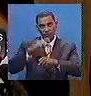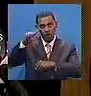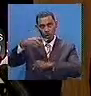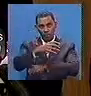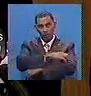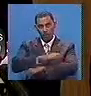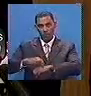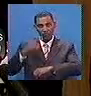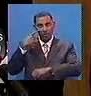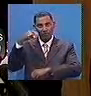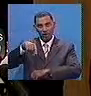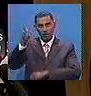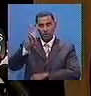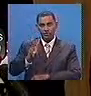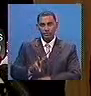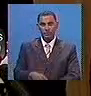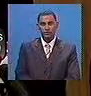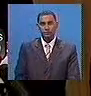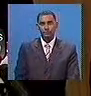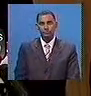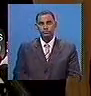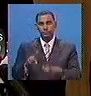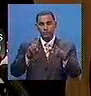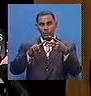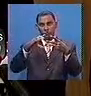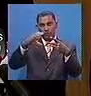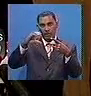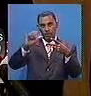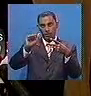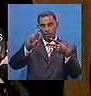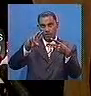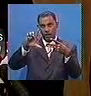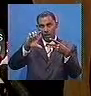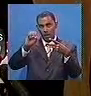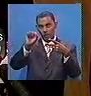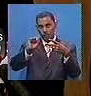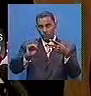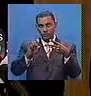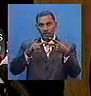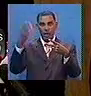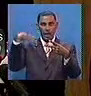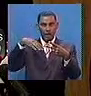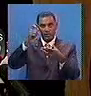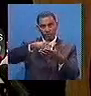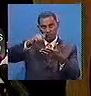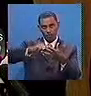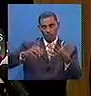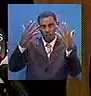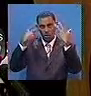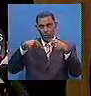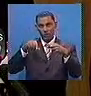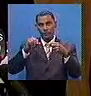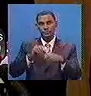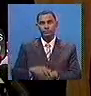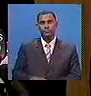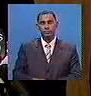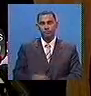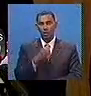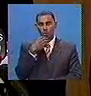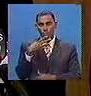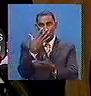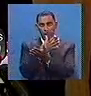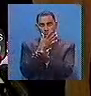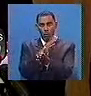en la Summer League de Venezuela. Carlos Pérez, outfielder que firmamos con los Leones del Caracas. Una tremenda